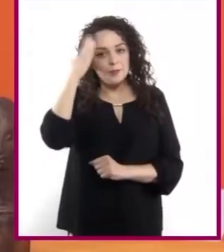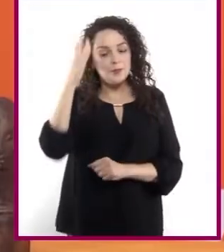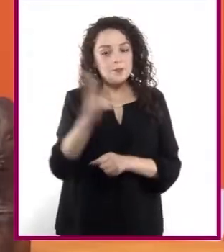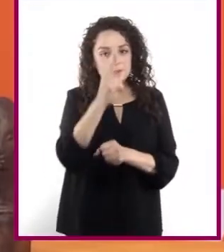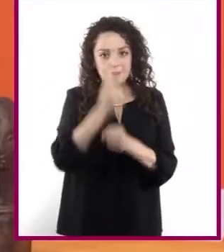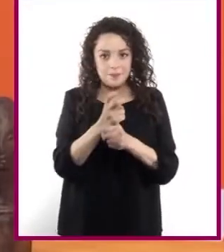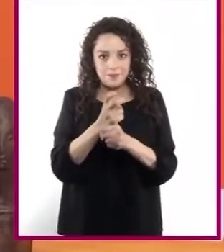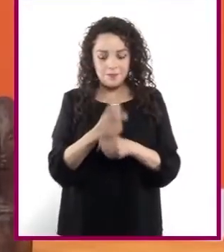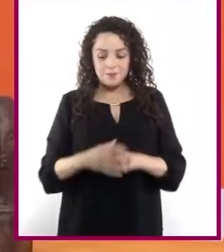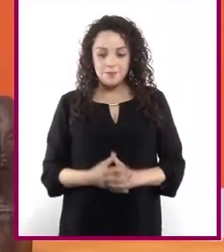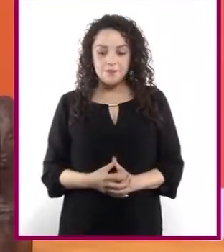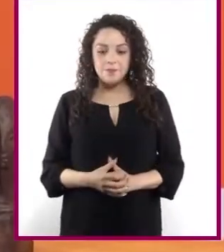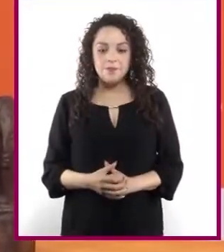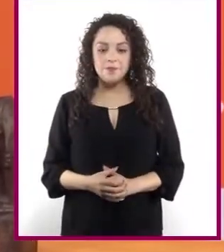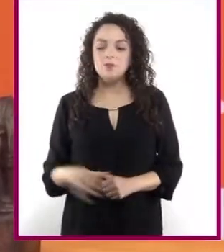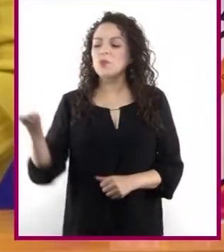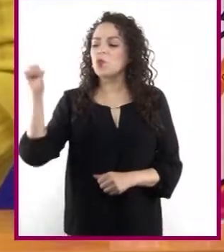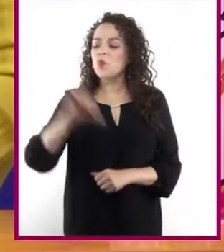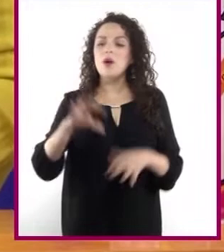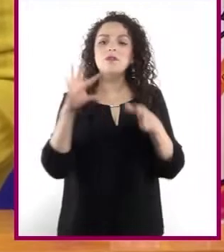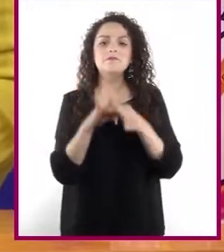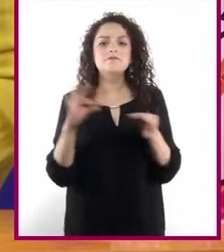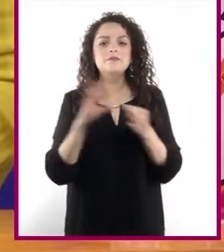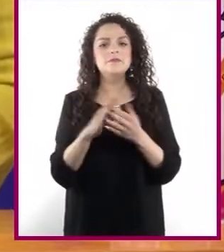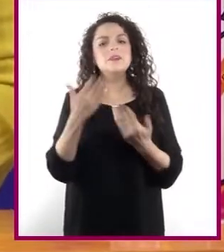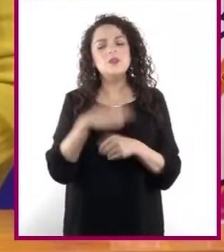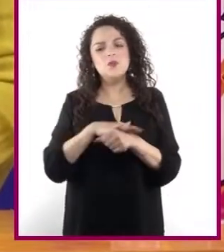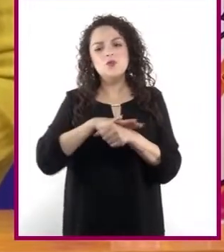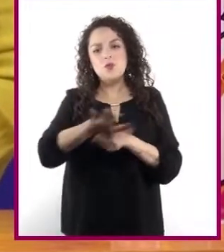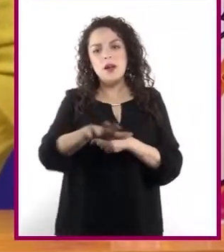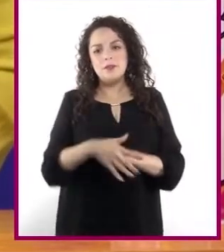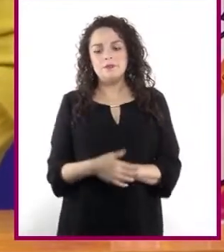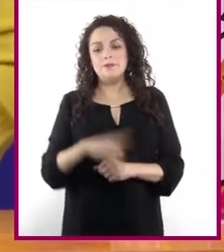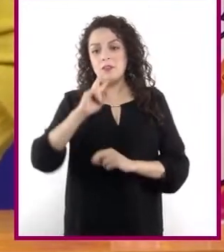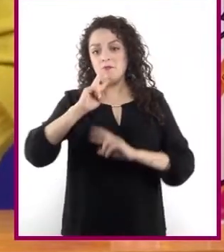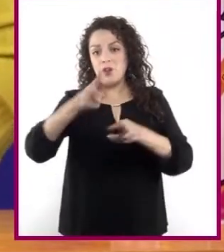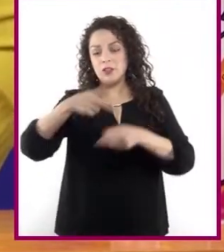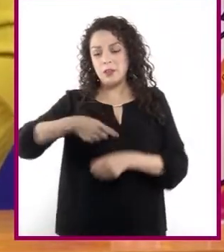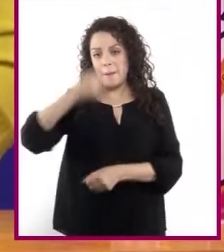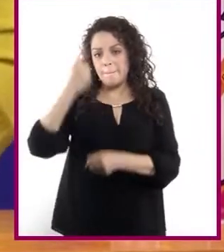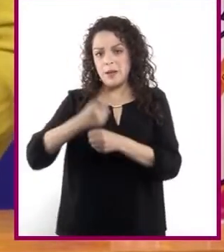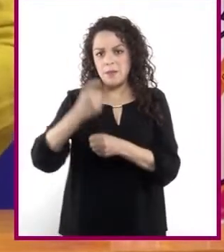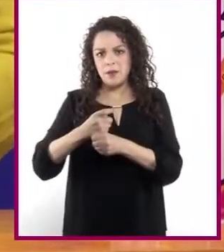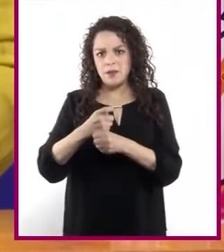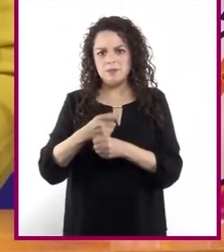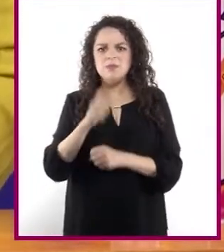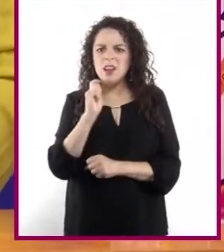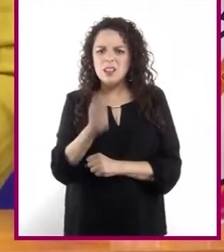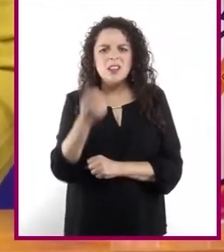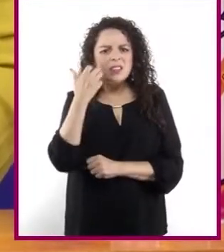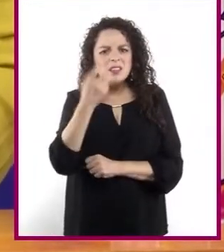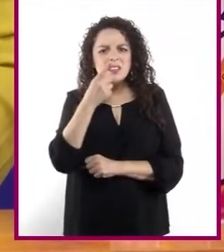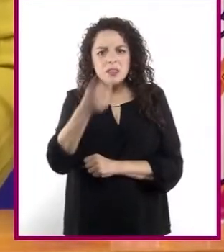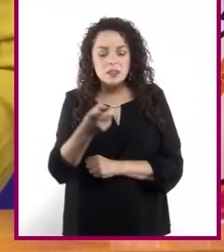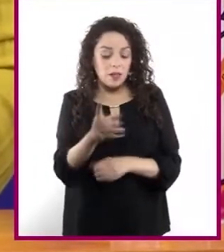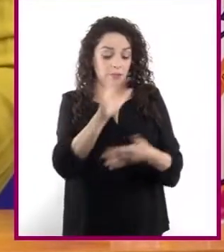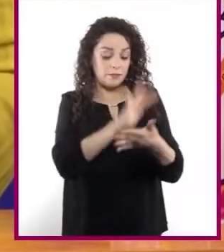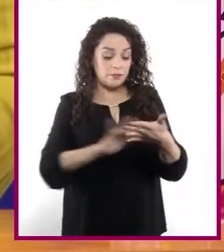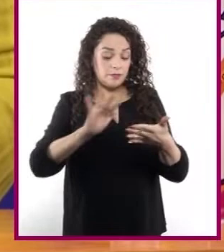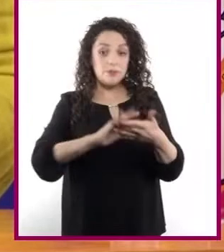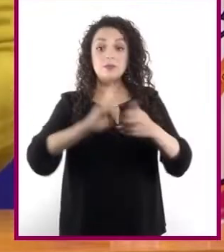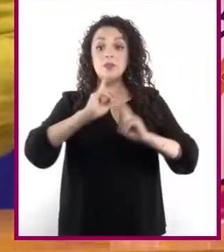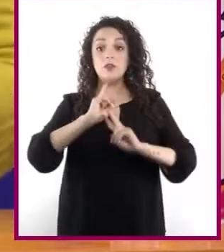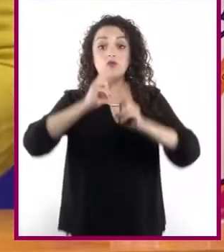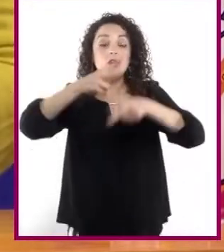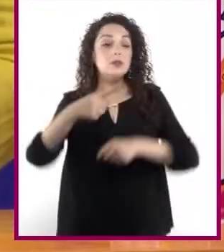2. Hoy hablaremos sobre a primera voz. Con esto nos referimos a preparar lectura en voz alta